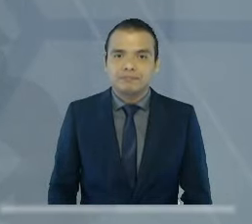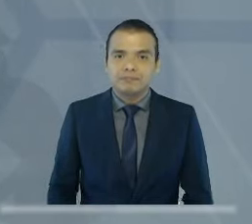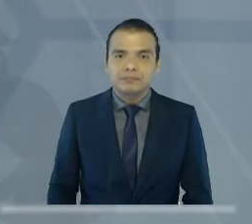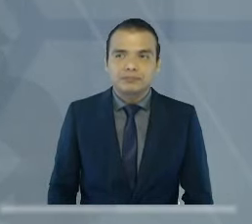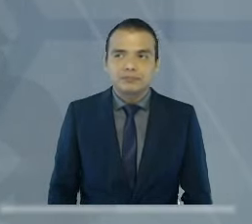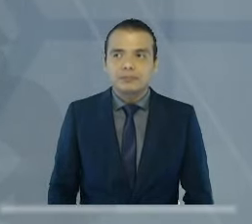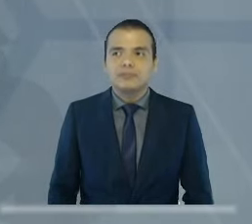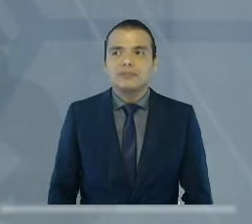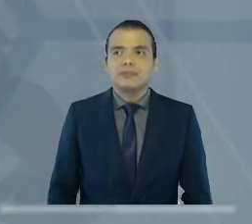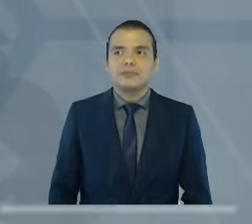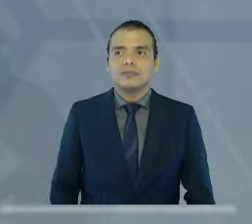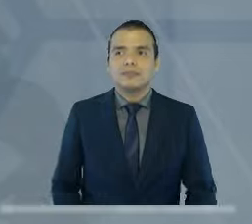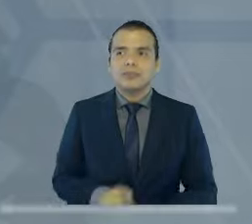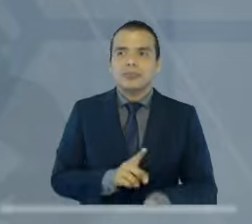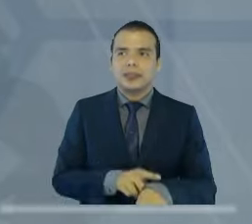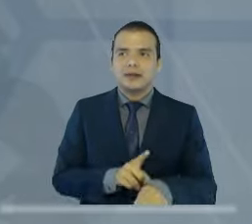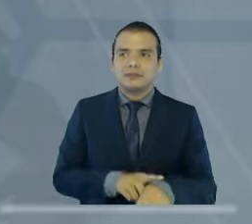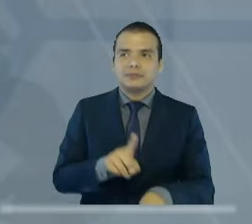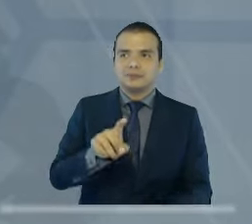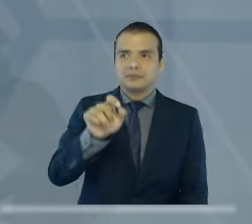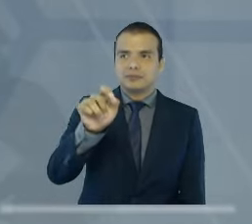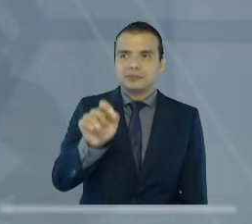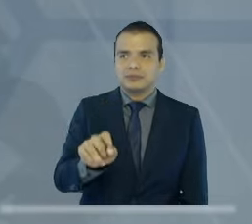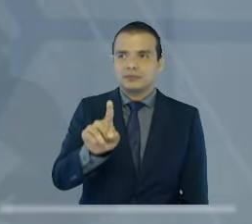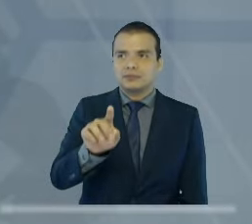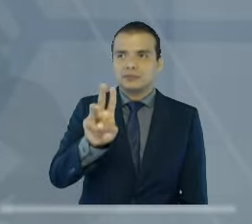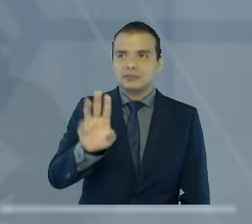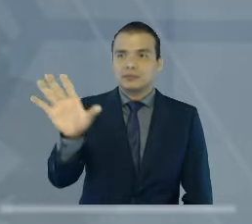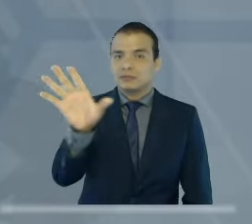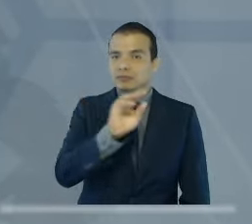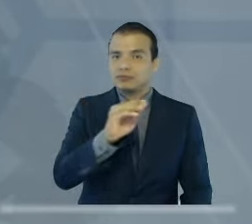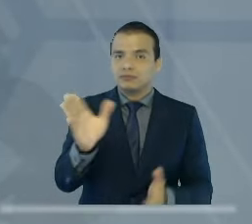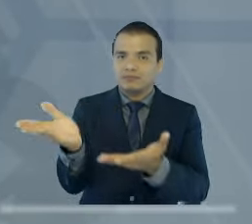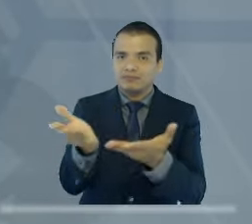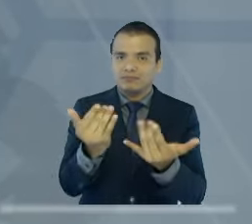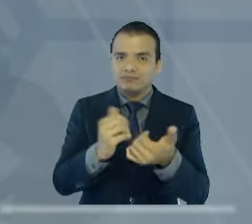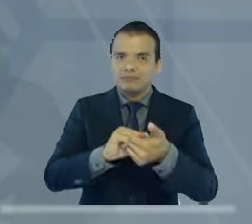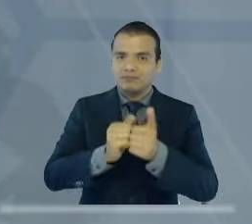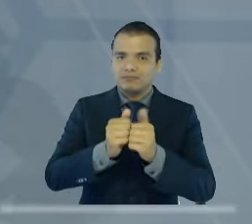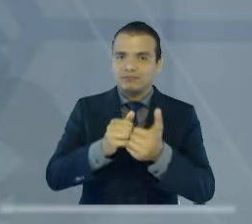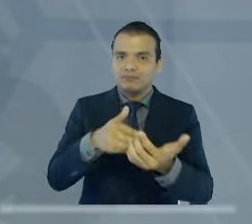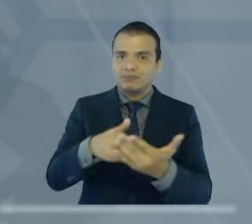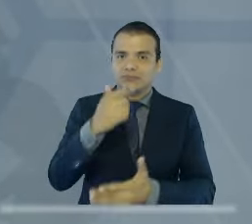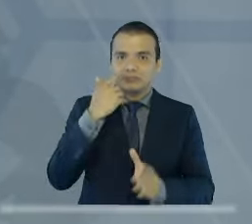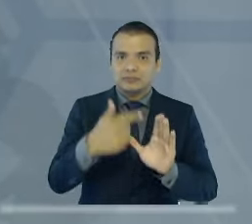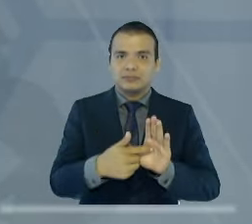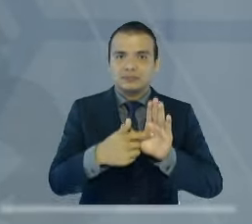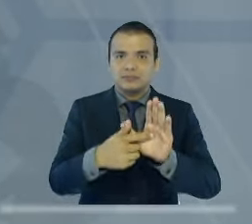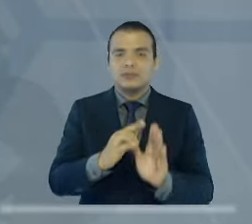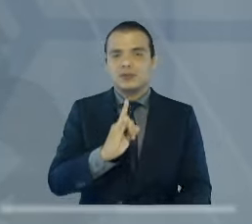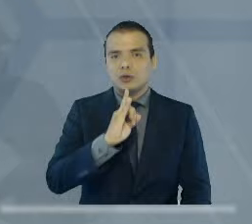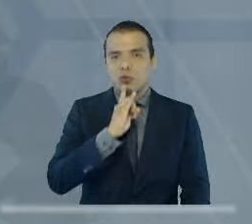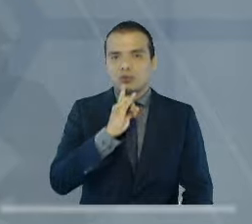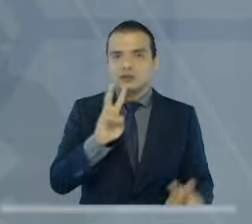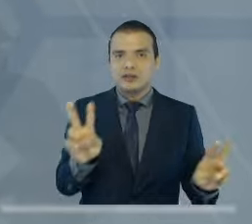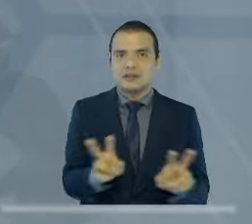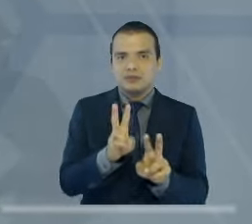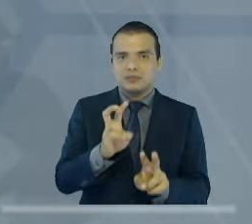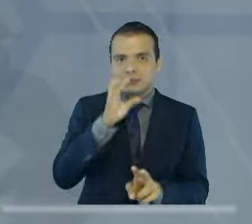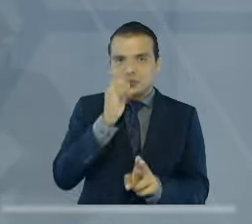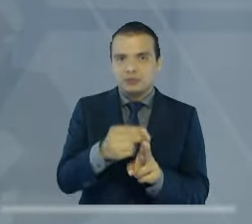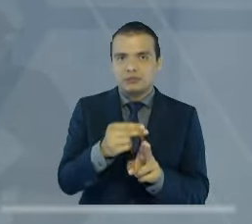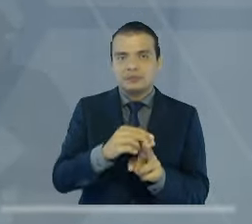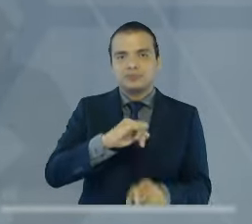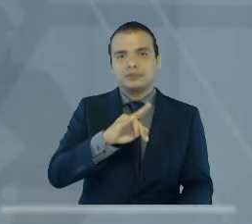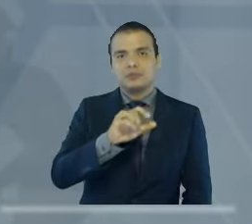1:13 de la tarde y empezamos los deportes conectándonos directamente con Arizona en glendal porque ahí está Julián collazos con la información de la